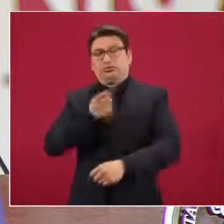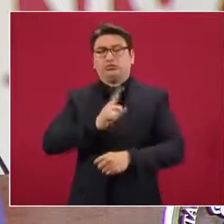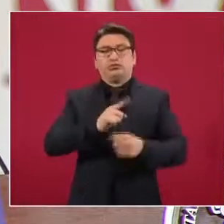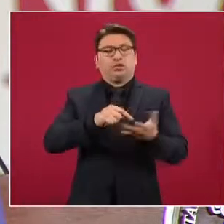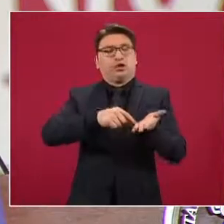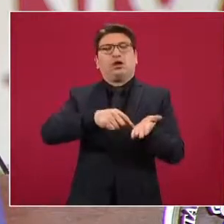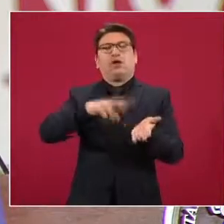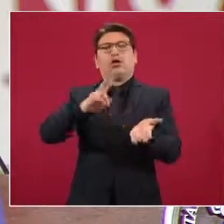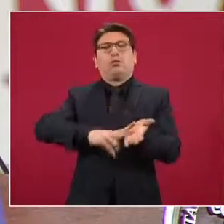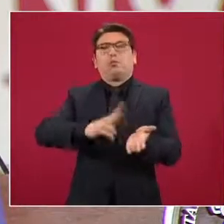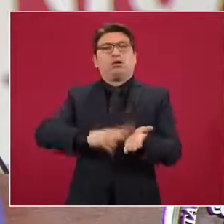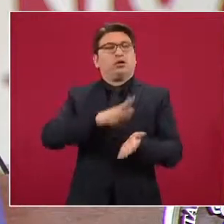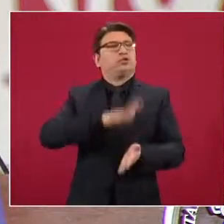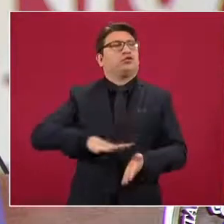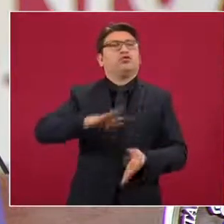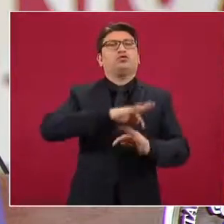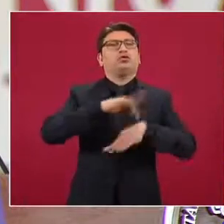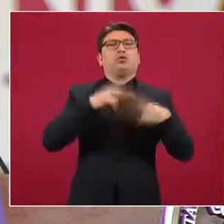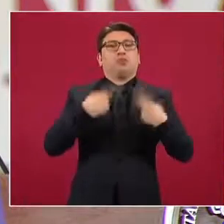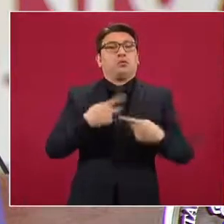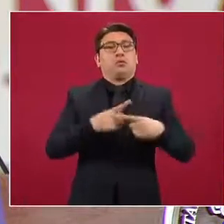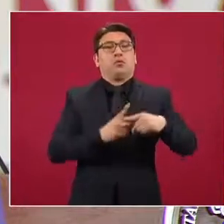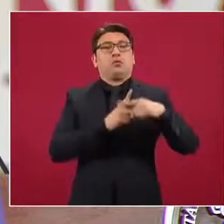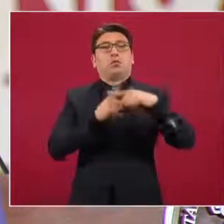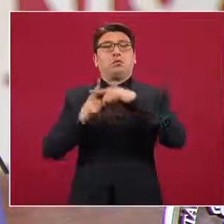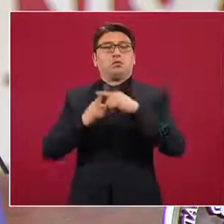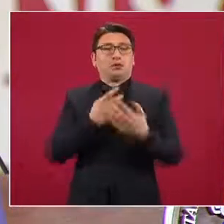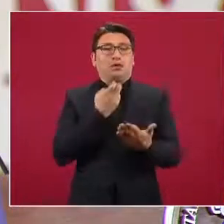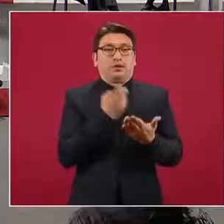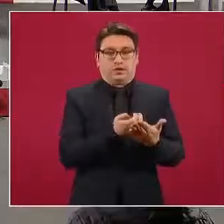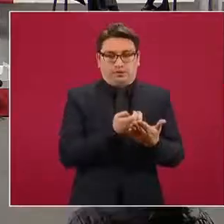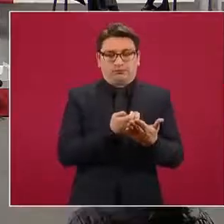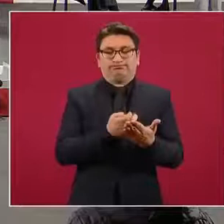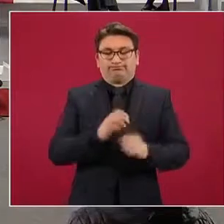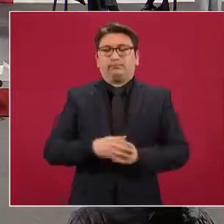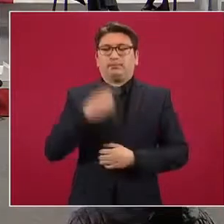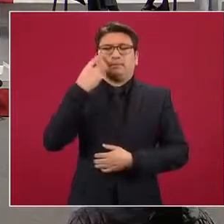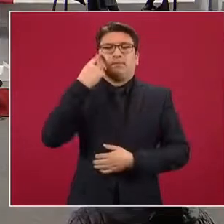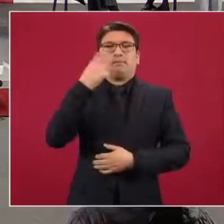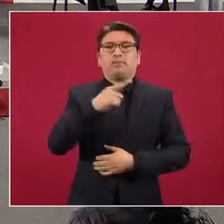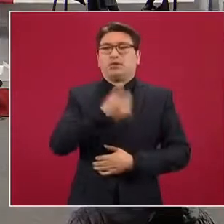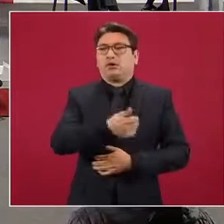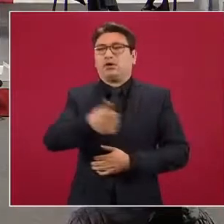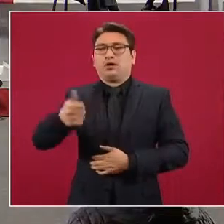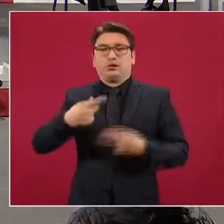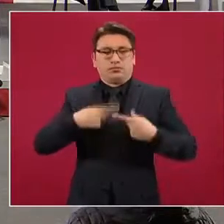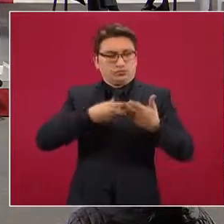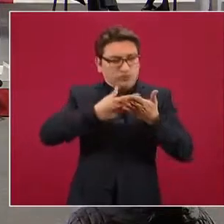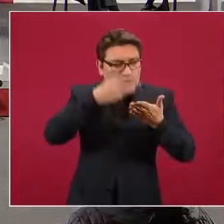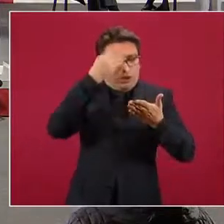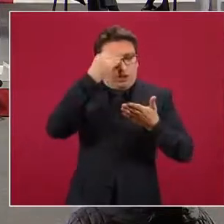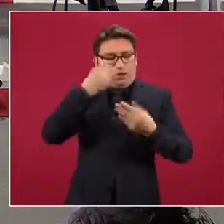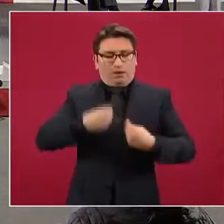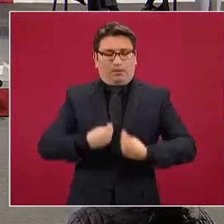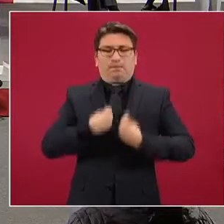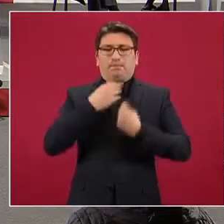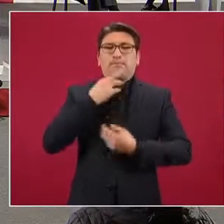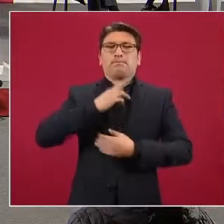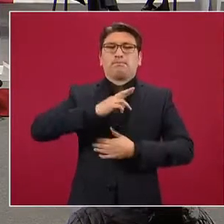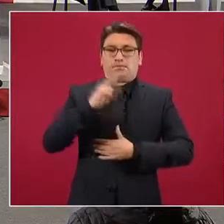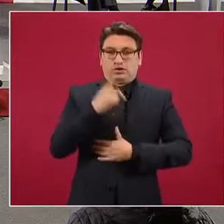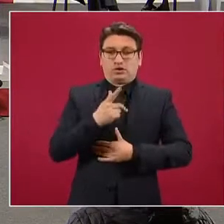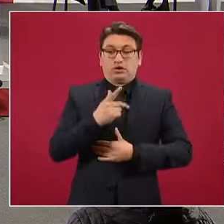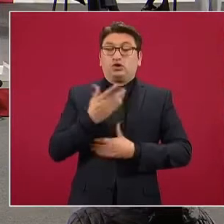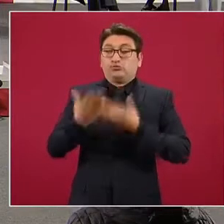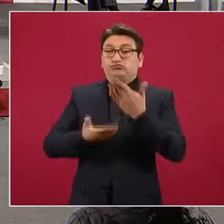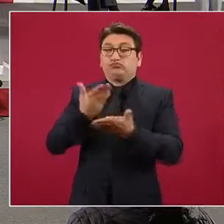principios y valores generalmente aceptados como positivos para la construcción de una vida y una sociedad mejores, para promover soluciones